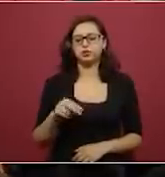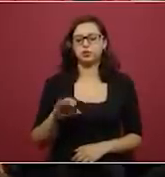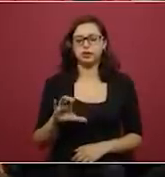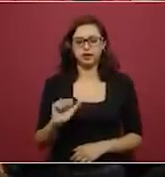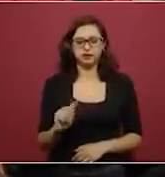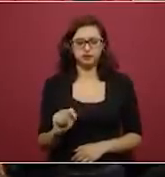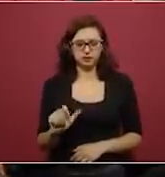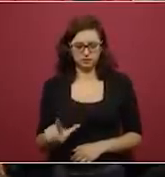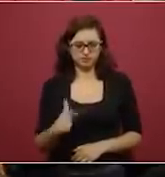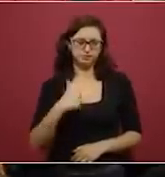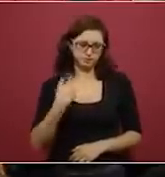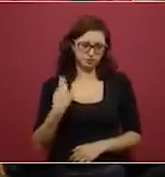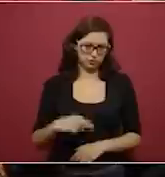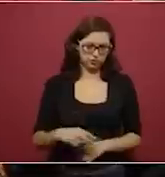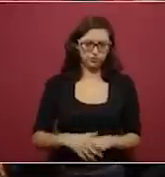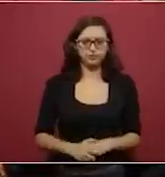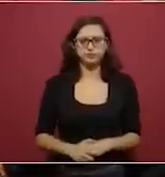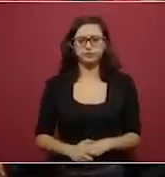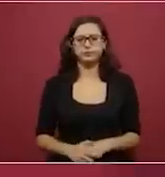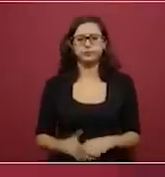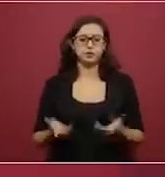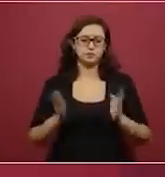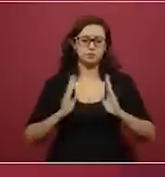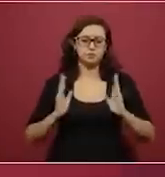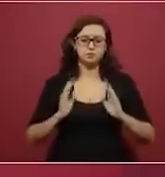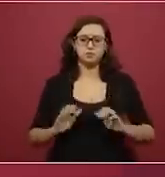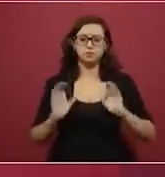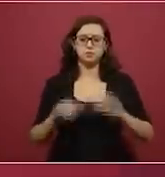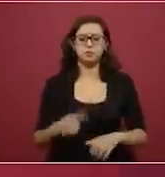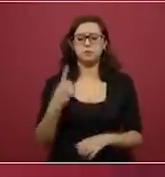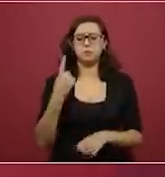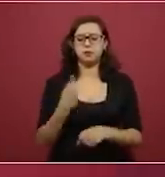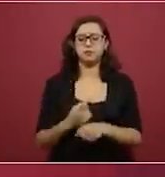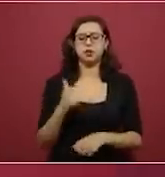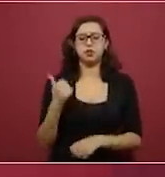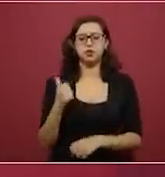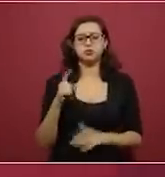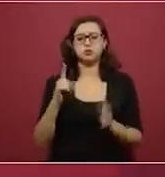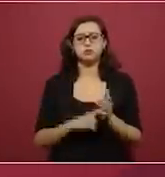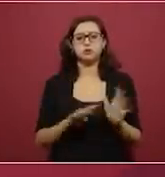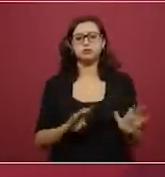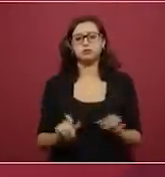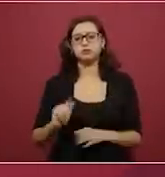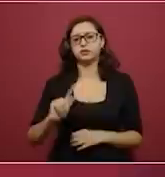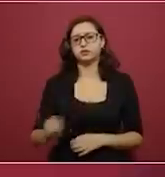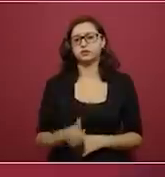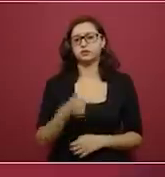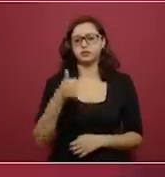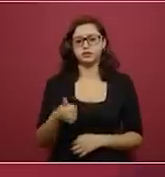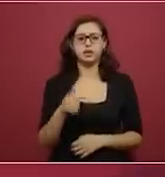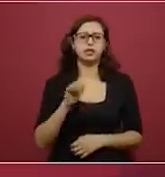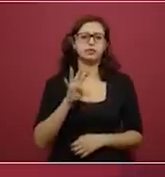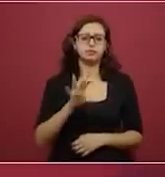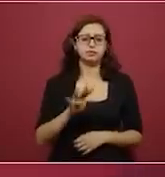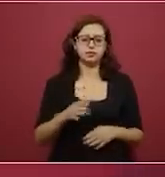márquez ingresé a las fuerzas armadas el primero de agosto de 1976 en el 19 batallón de infantería